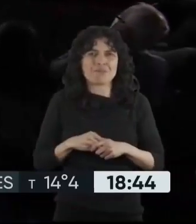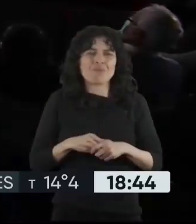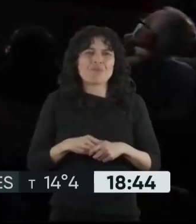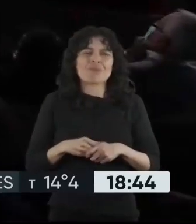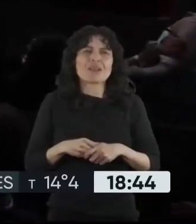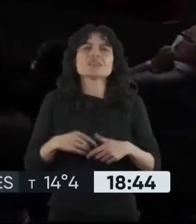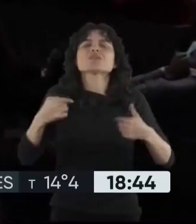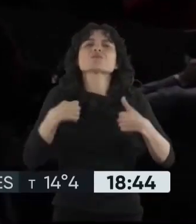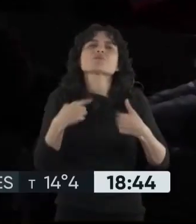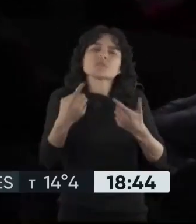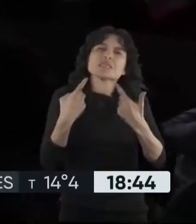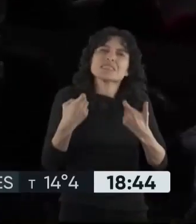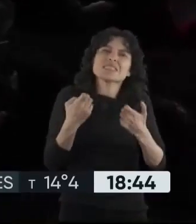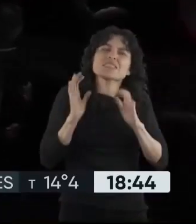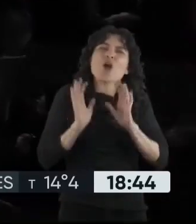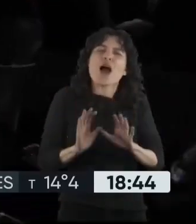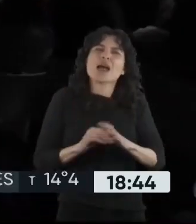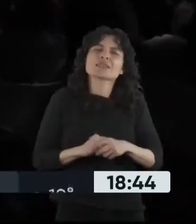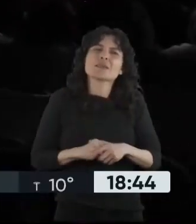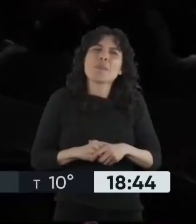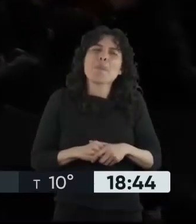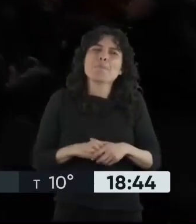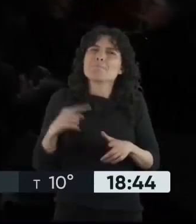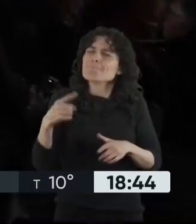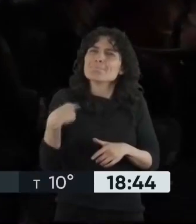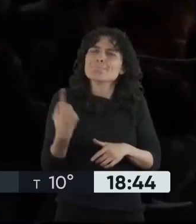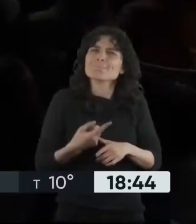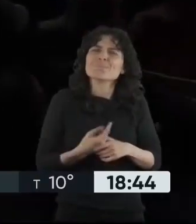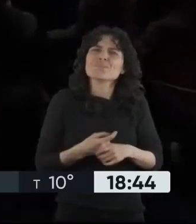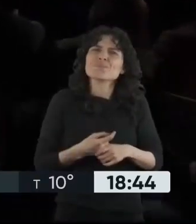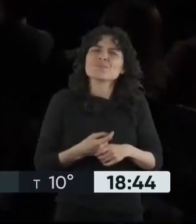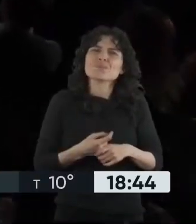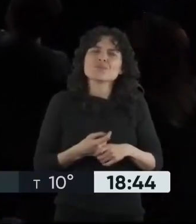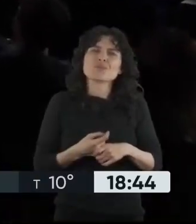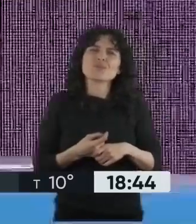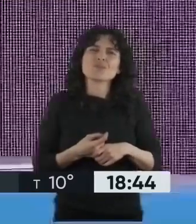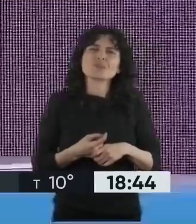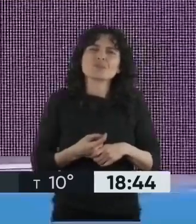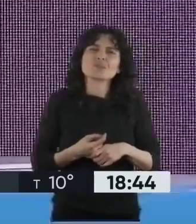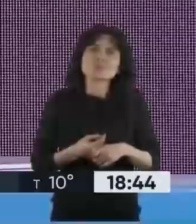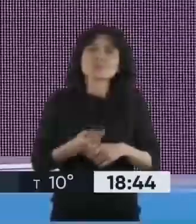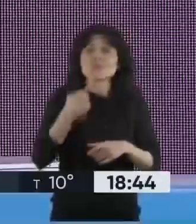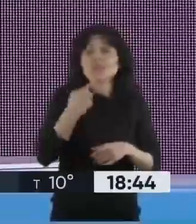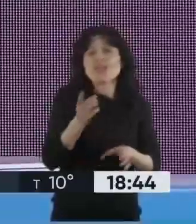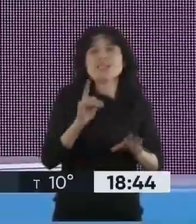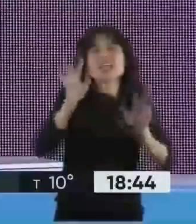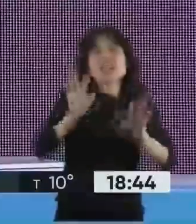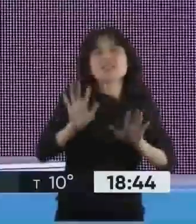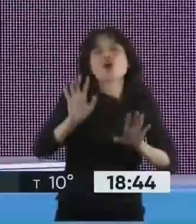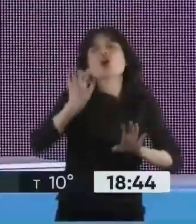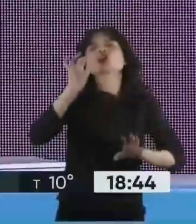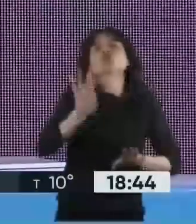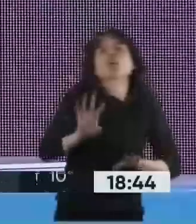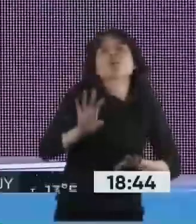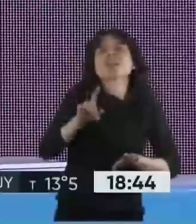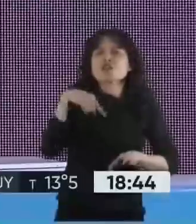Entonces, necesitamos eso para que esto no sea solamente una apelación y vamos a